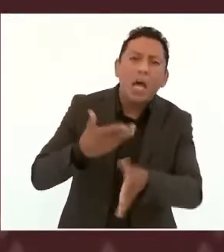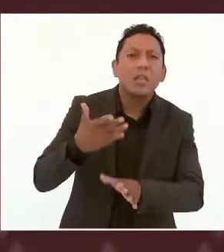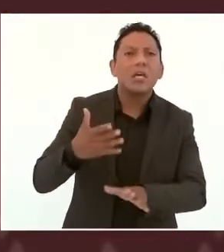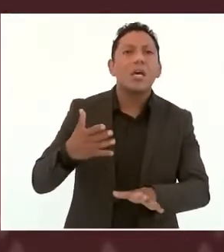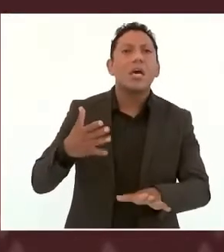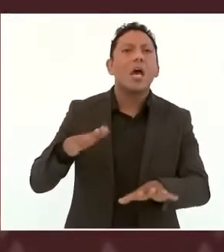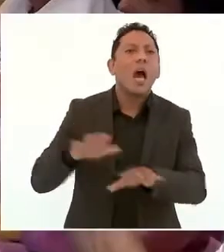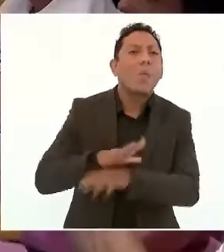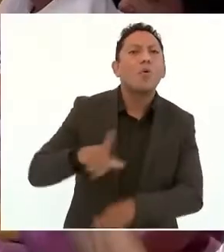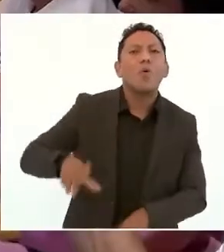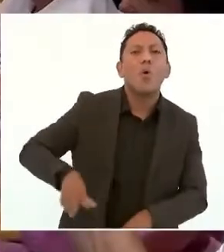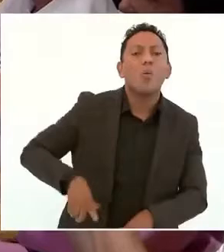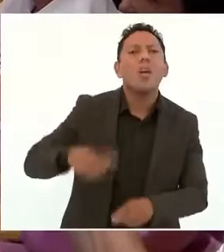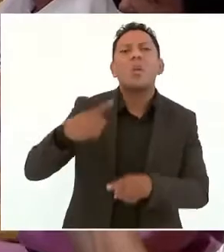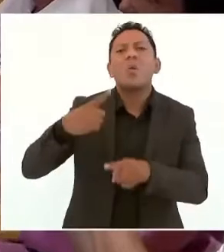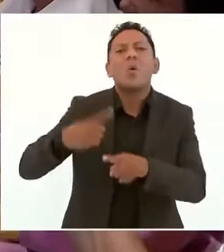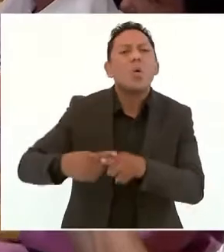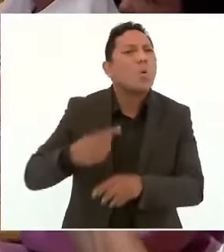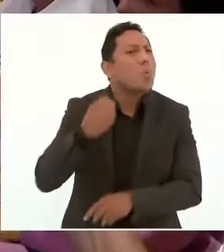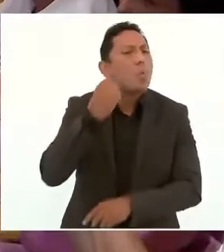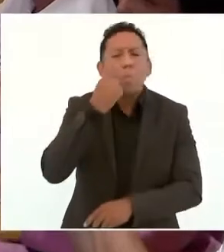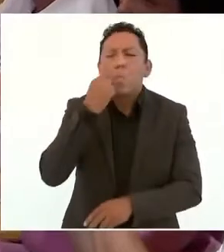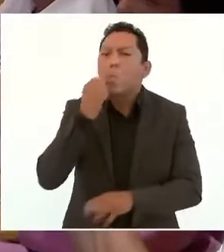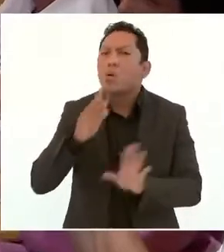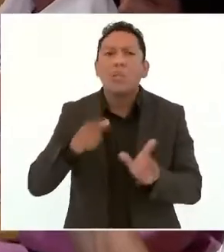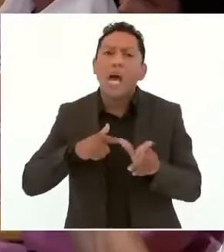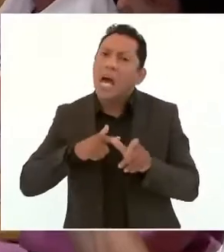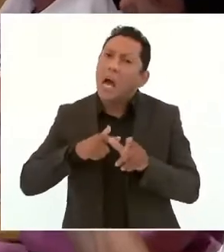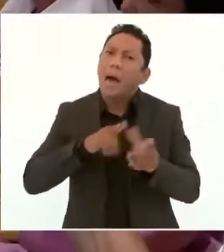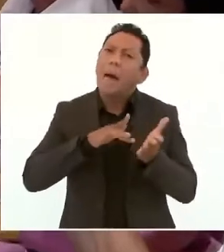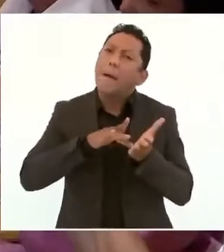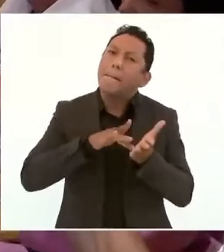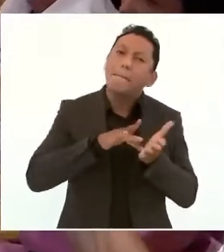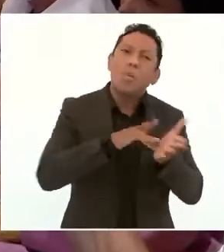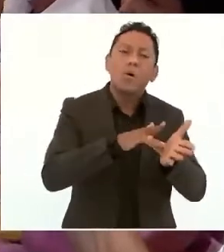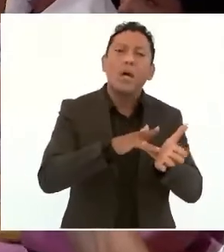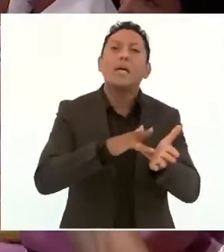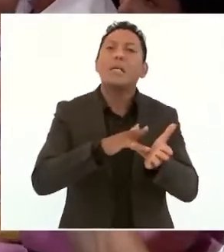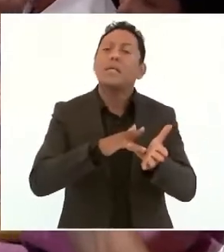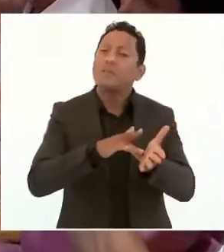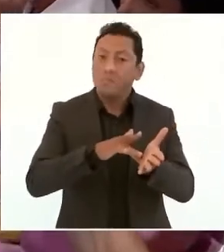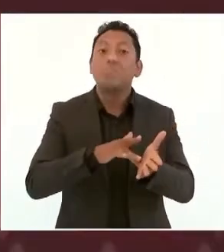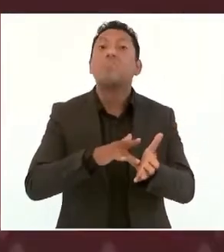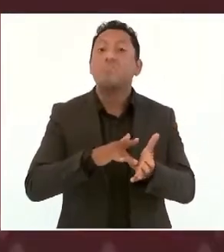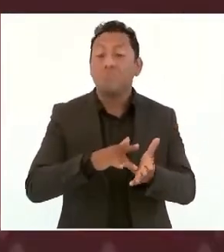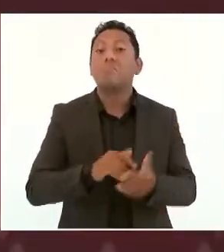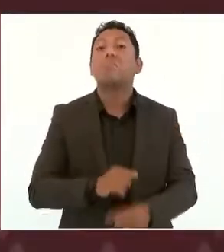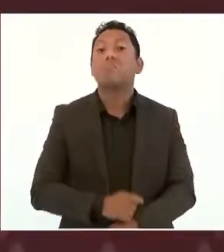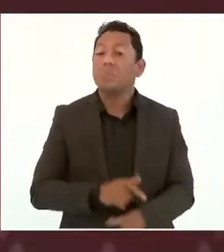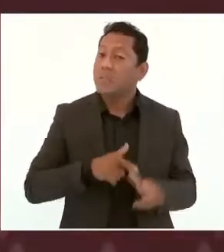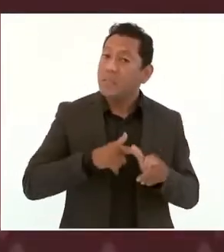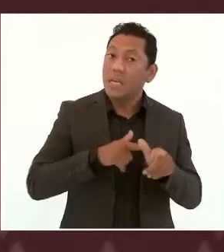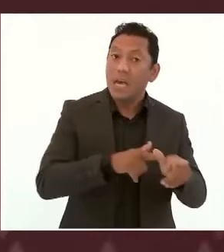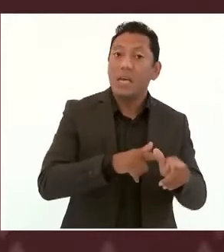gobierno, va a tener que cumplir con ese mandato.